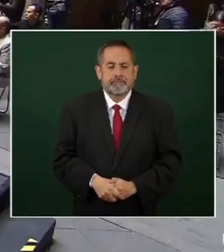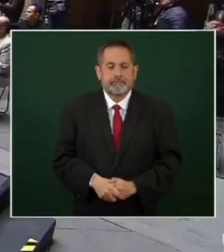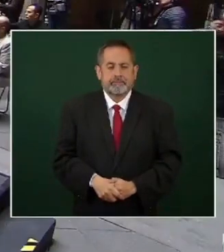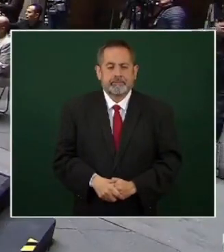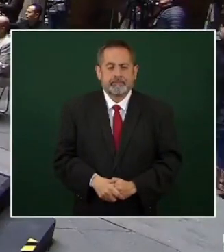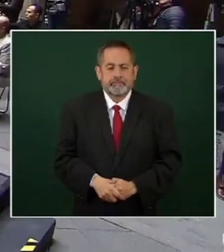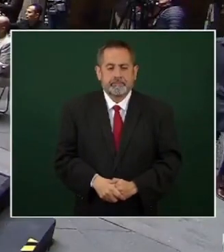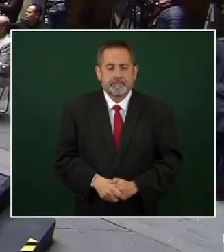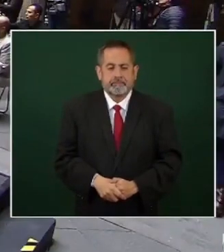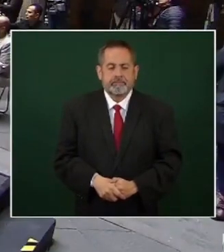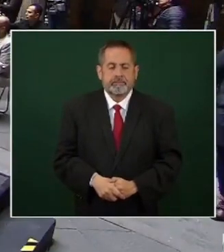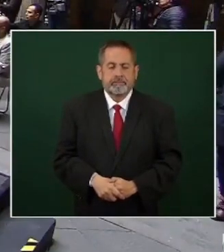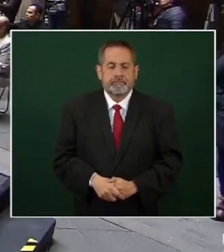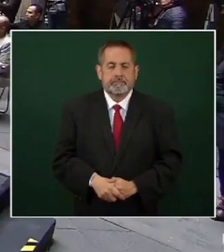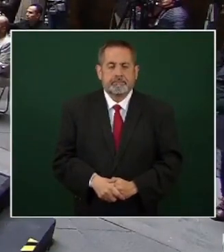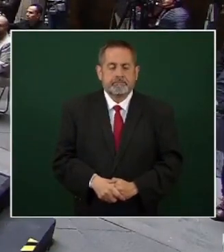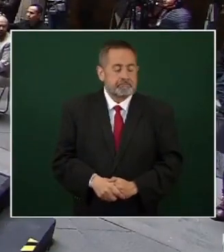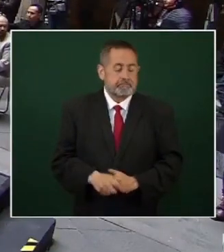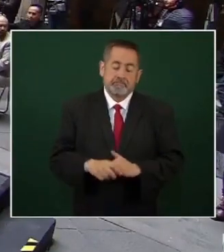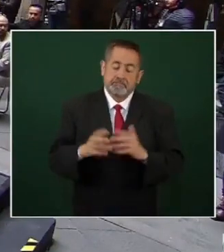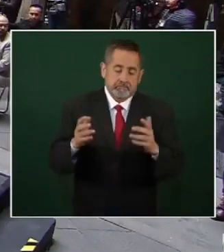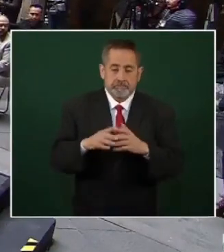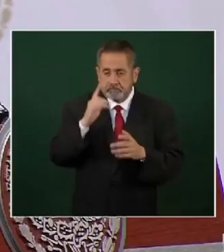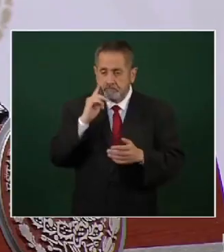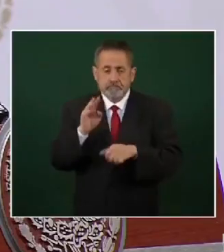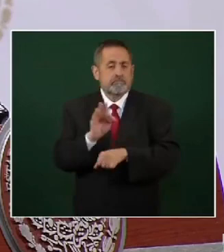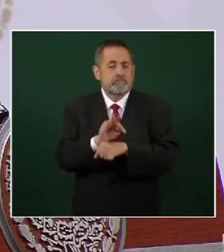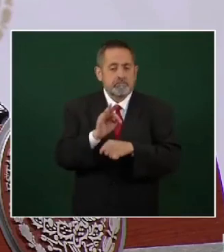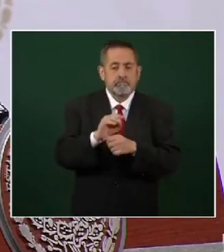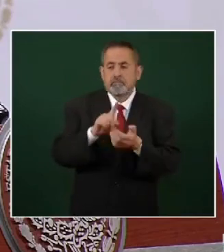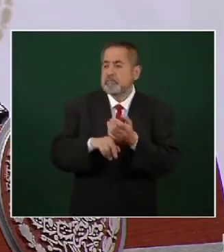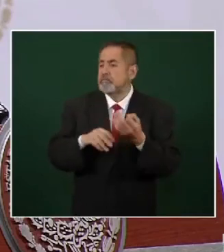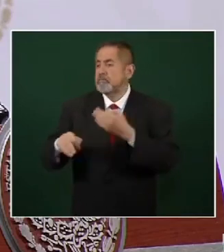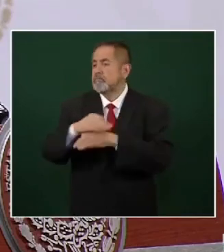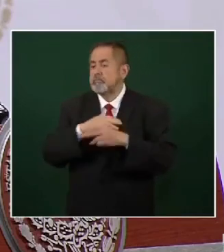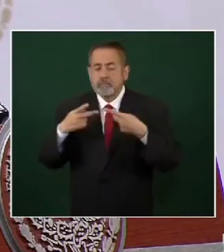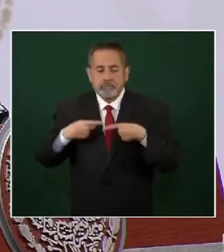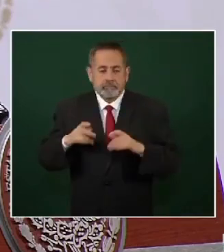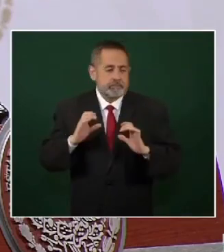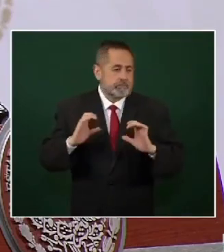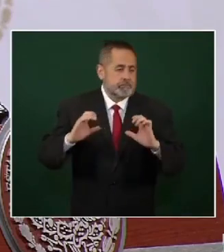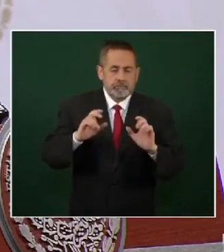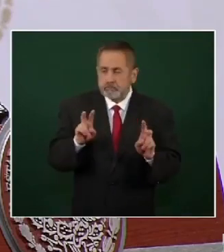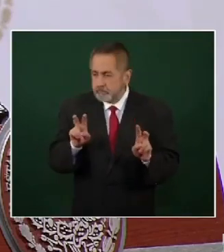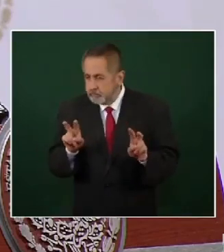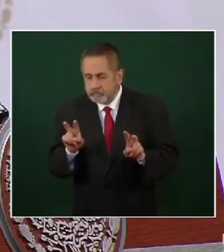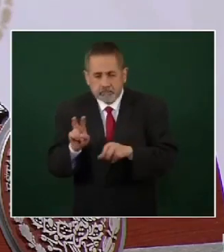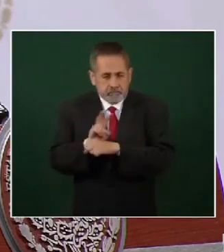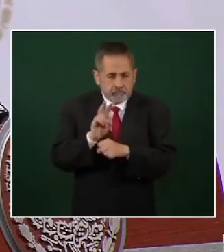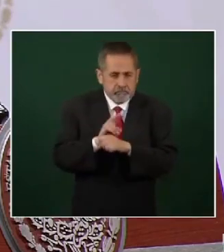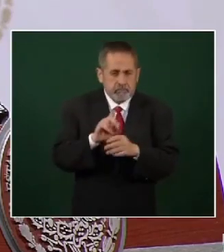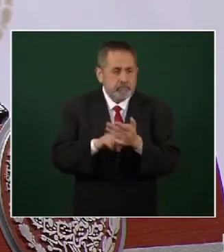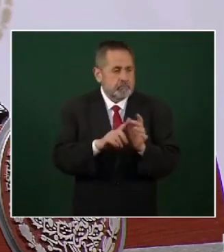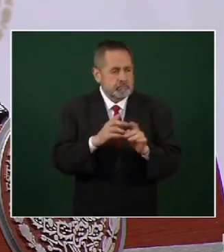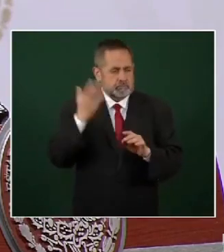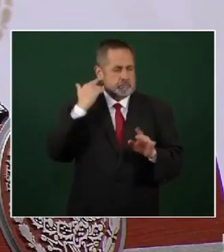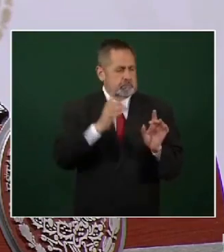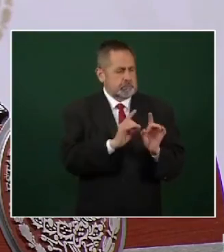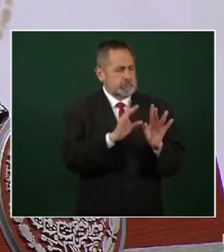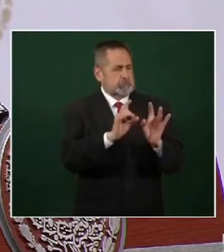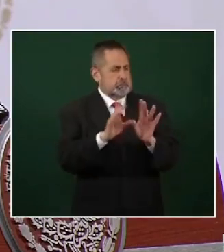como esta? Bueno, que están ahí para proteger a la ciudadanía, para cuidar frente a los hechos